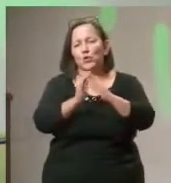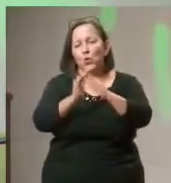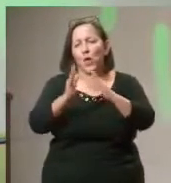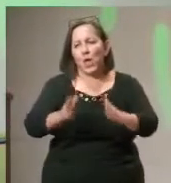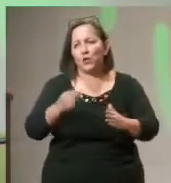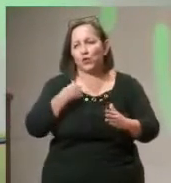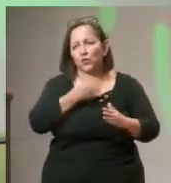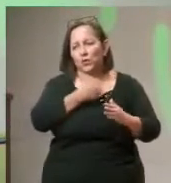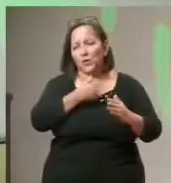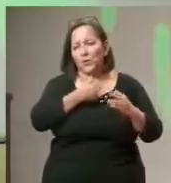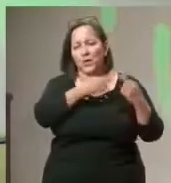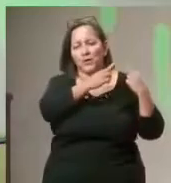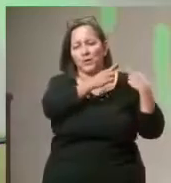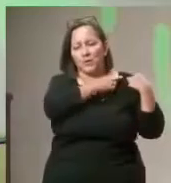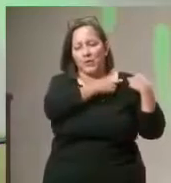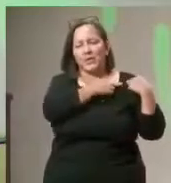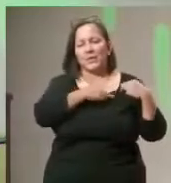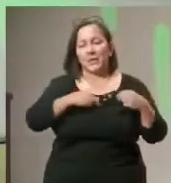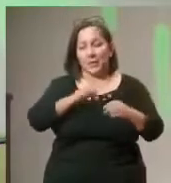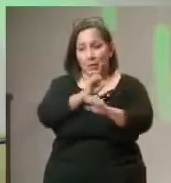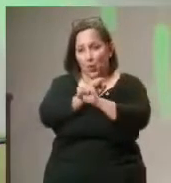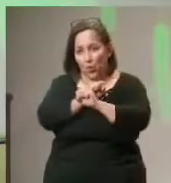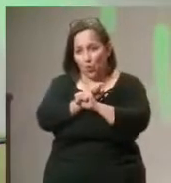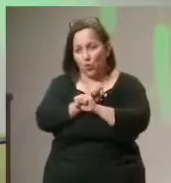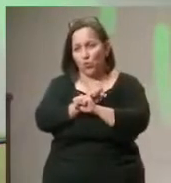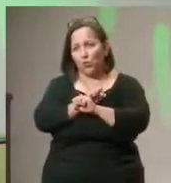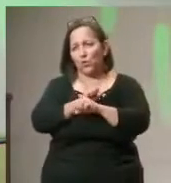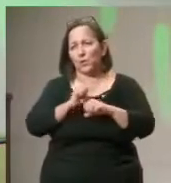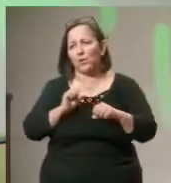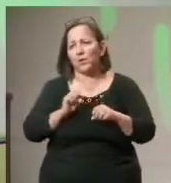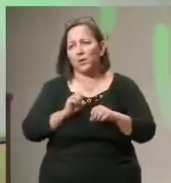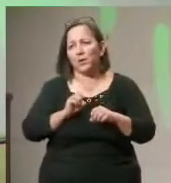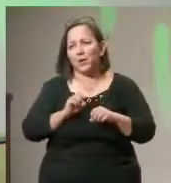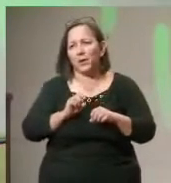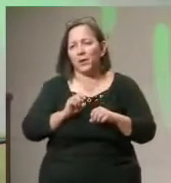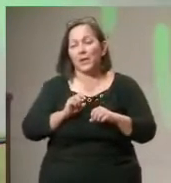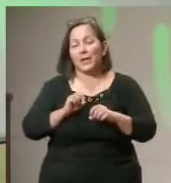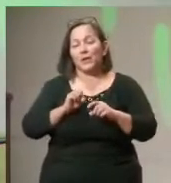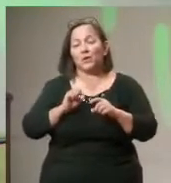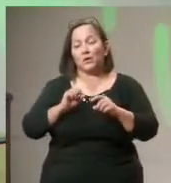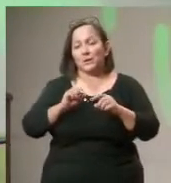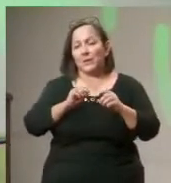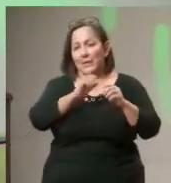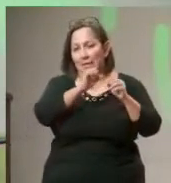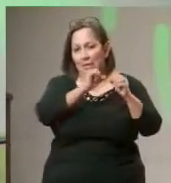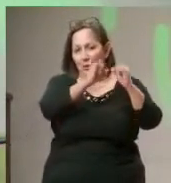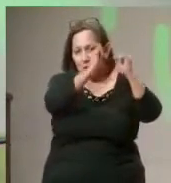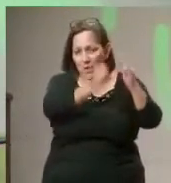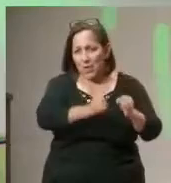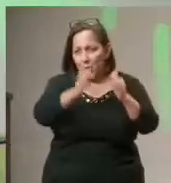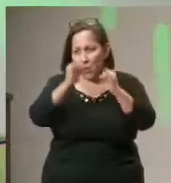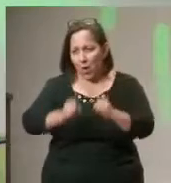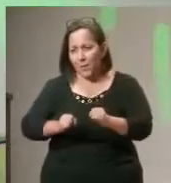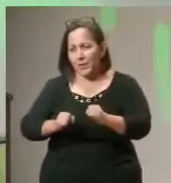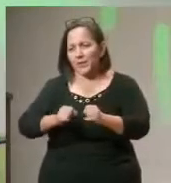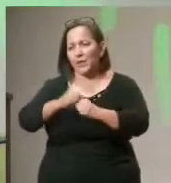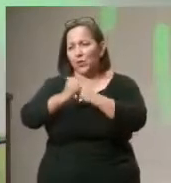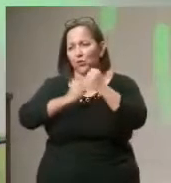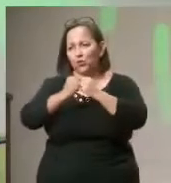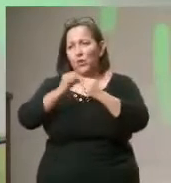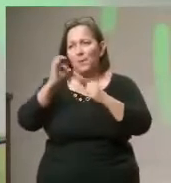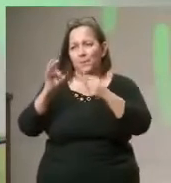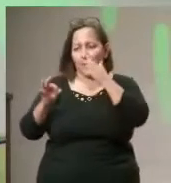esa responsabilidad de cerciorarnos, por un lado, que los sistemas individuales se construyan